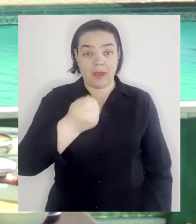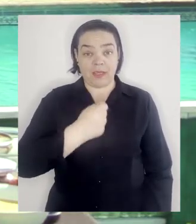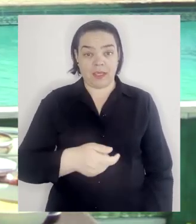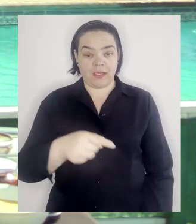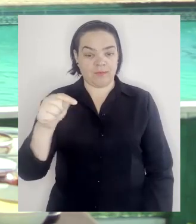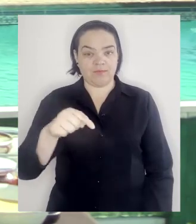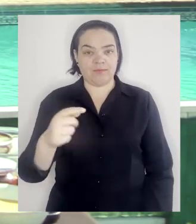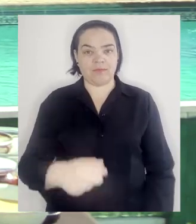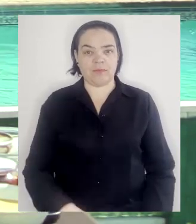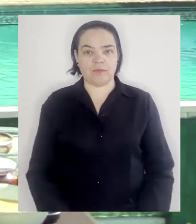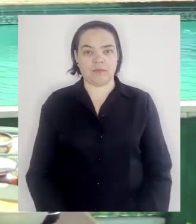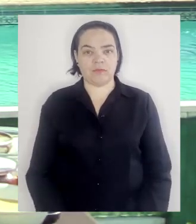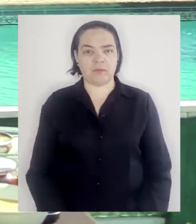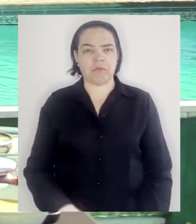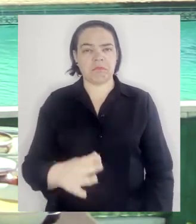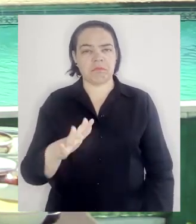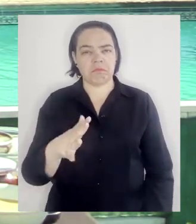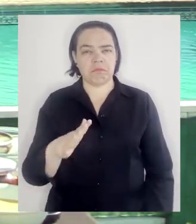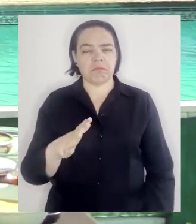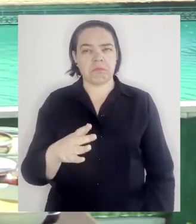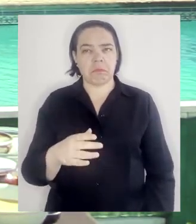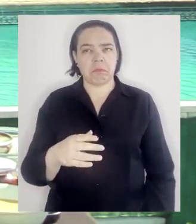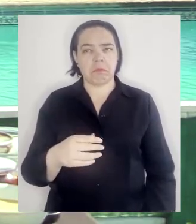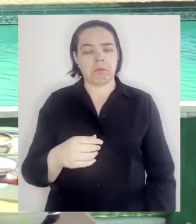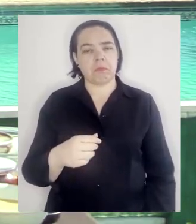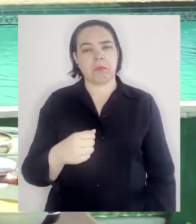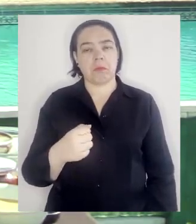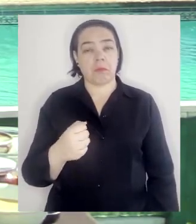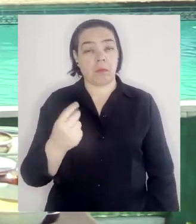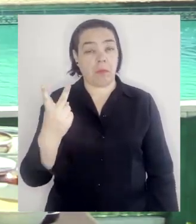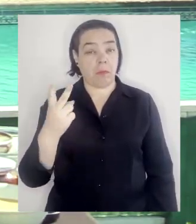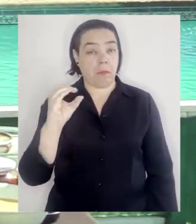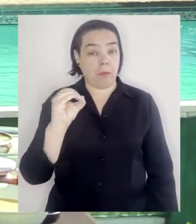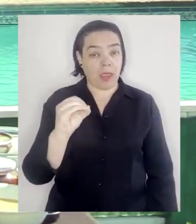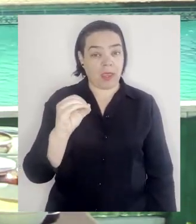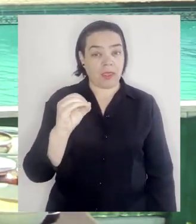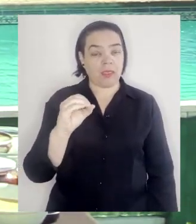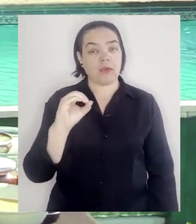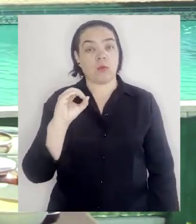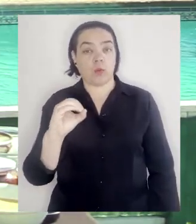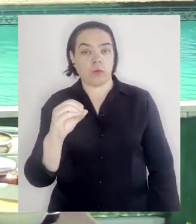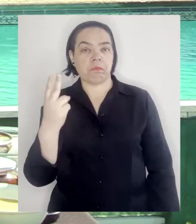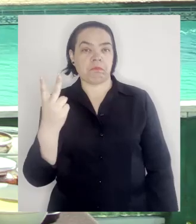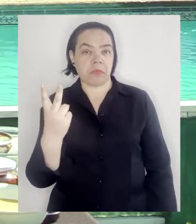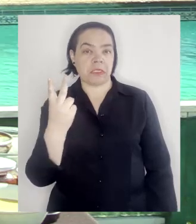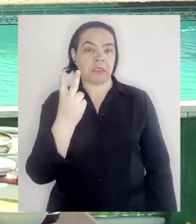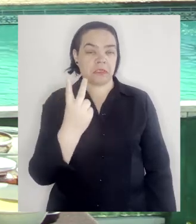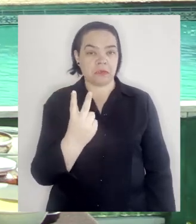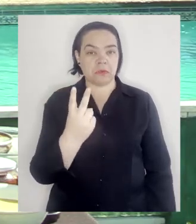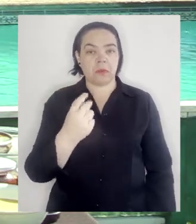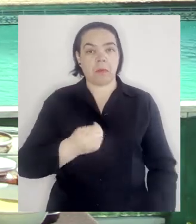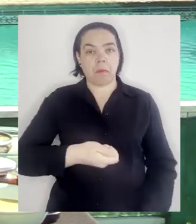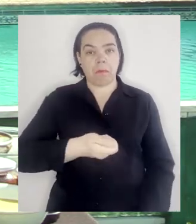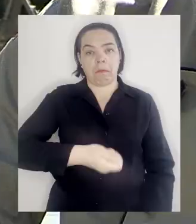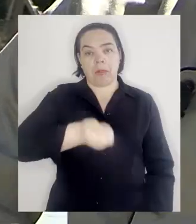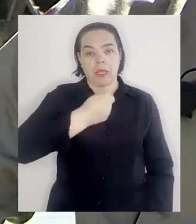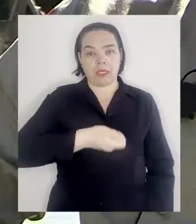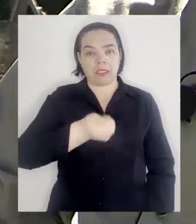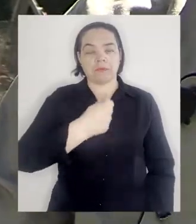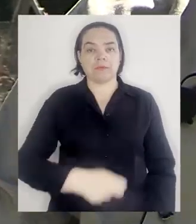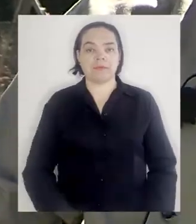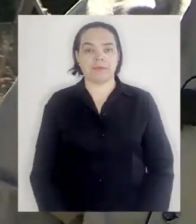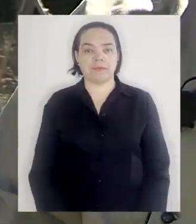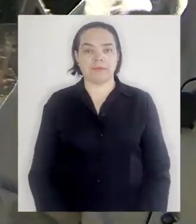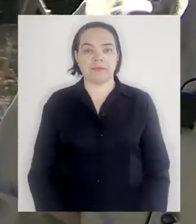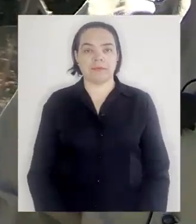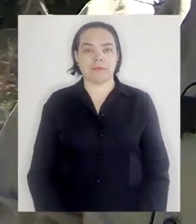generalmente? Entonces, con medio litro de leche, hace unas 20 pancakes, 20-22. Ah, 20-22. Sí. Bueno,